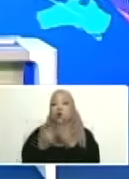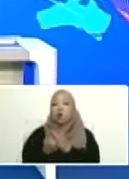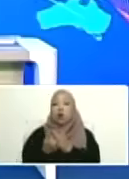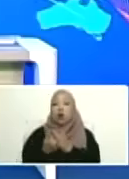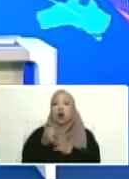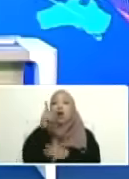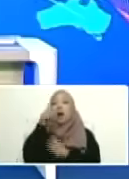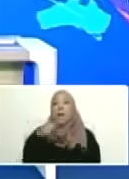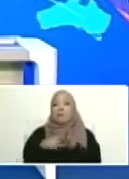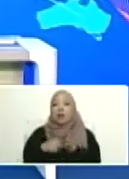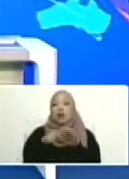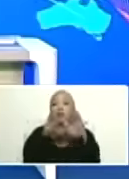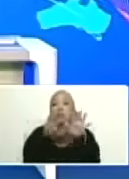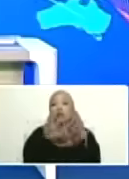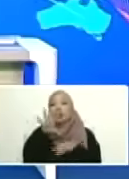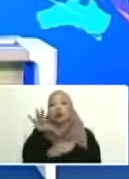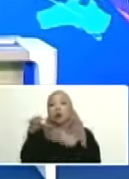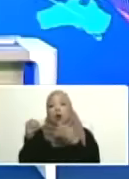1840.